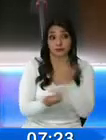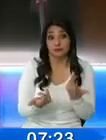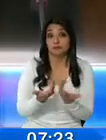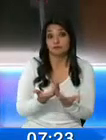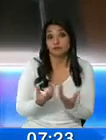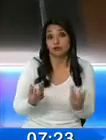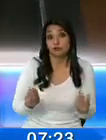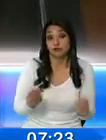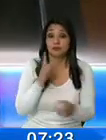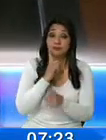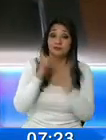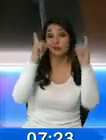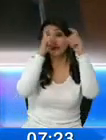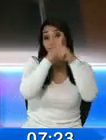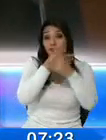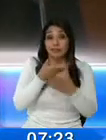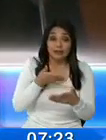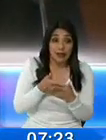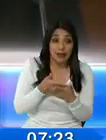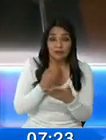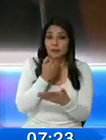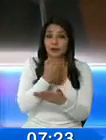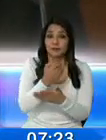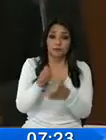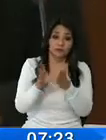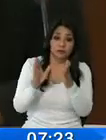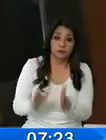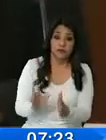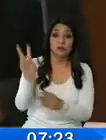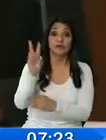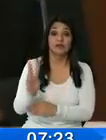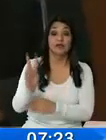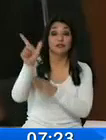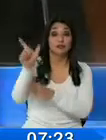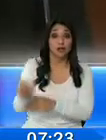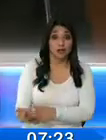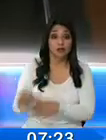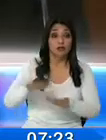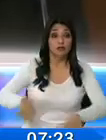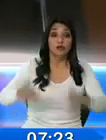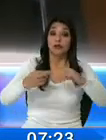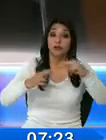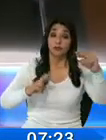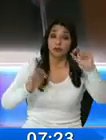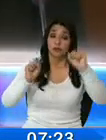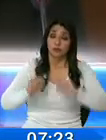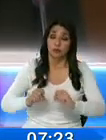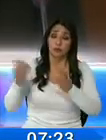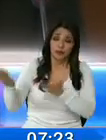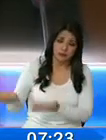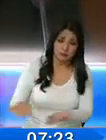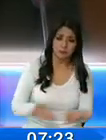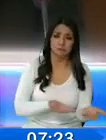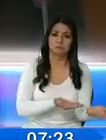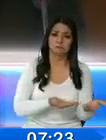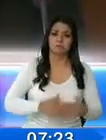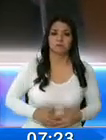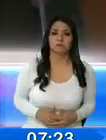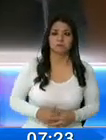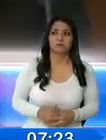esta migración masiva de ciudadanos o de nacionales venezolanos en la región para